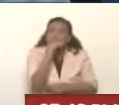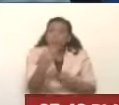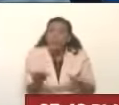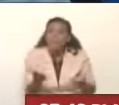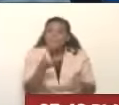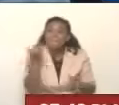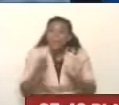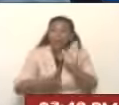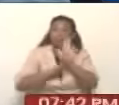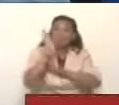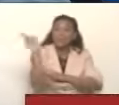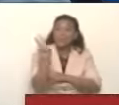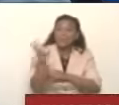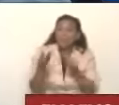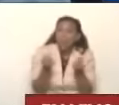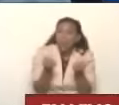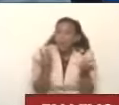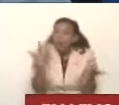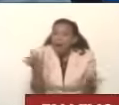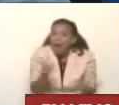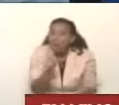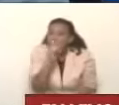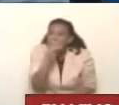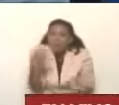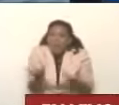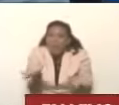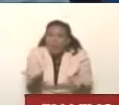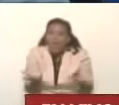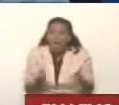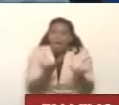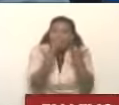para mejorar la economía venezolana?